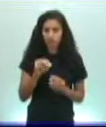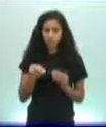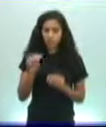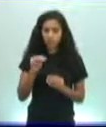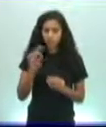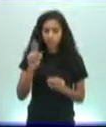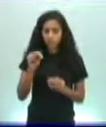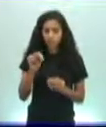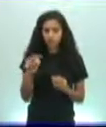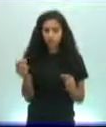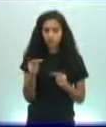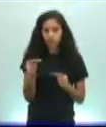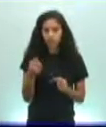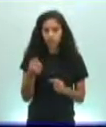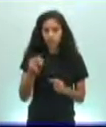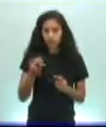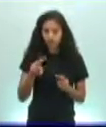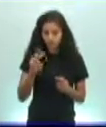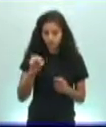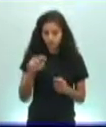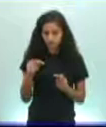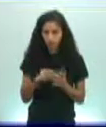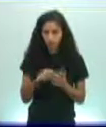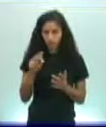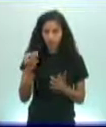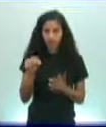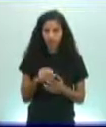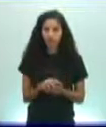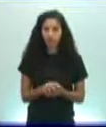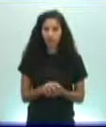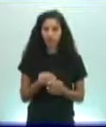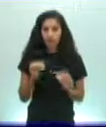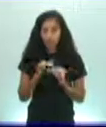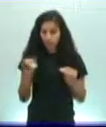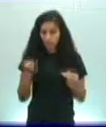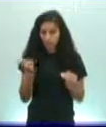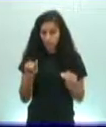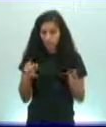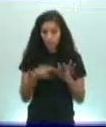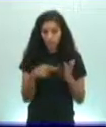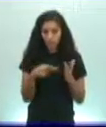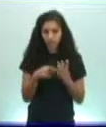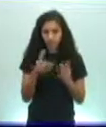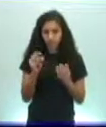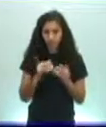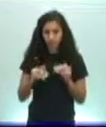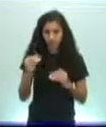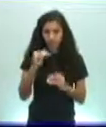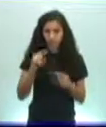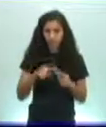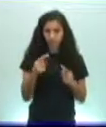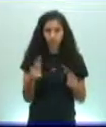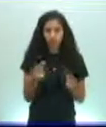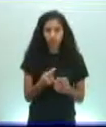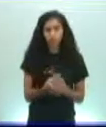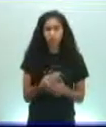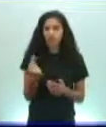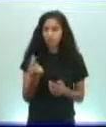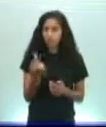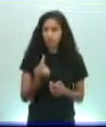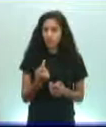la base y multiplicamos los exponentes. Por esa razón, solo nos